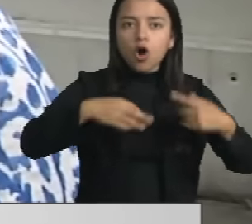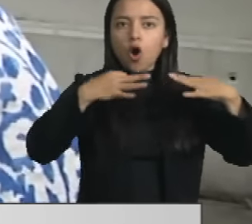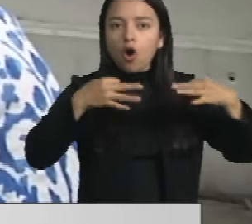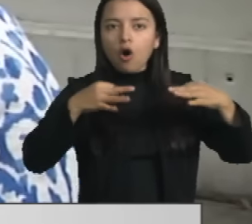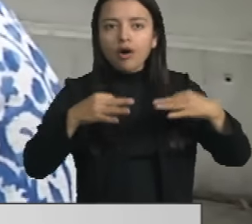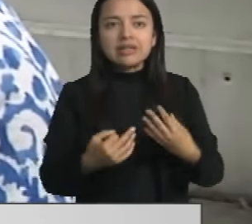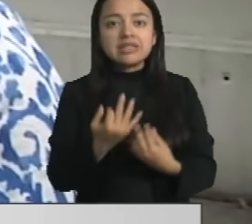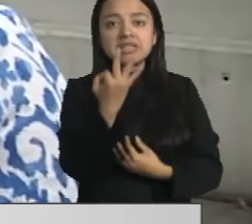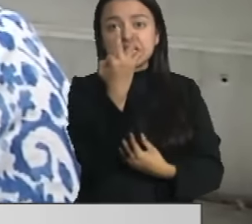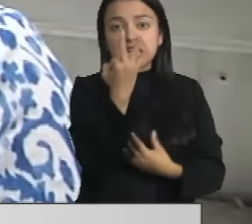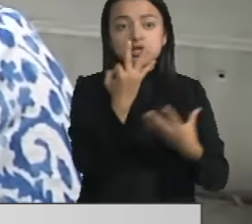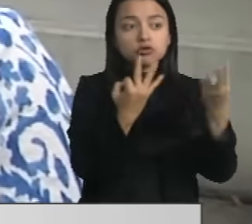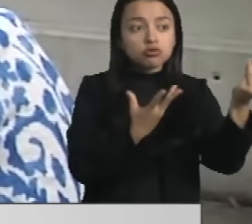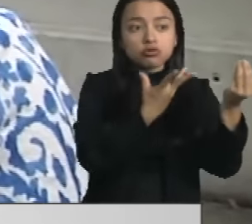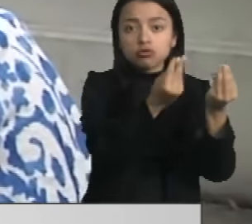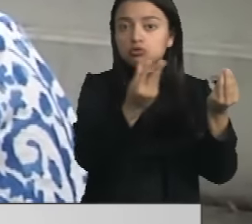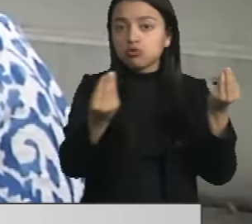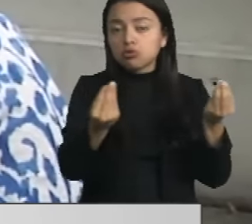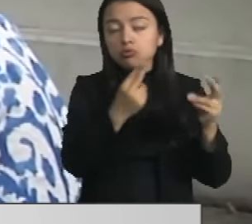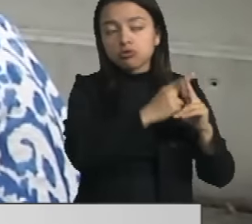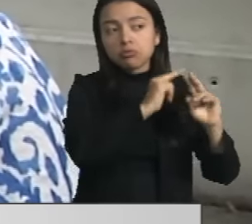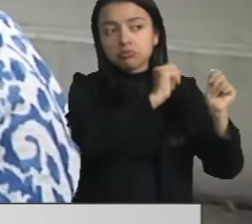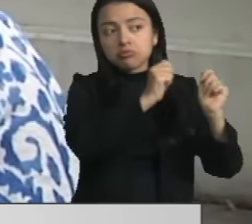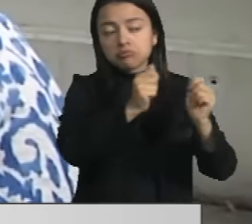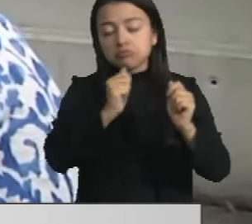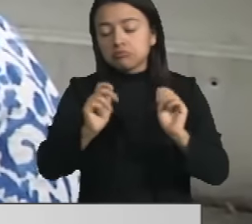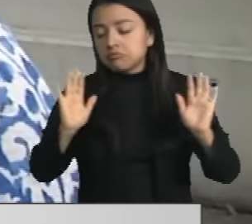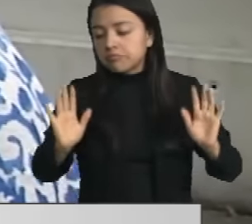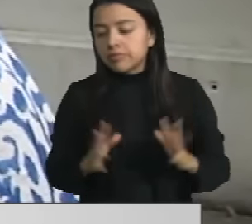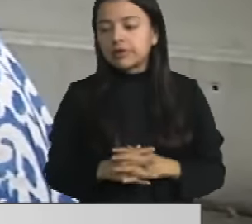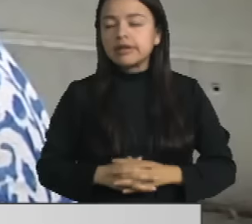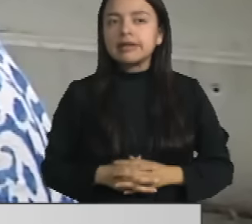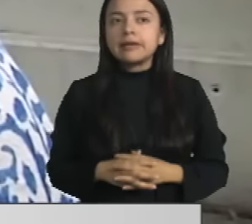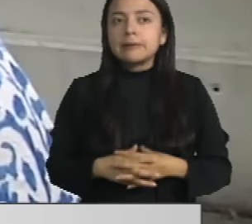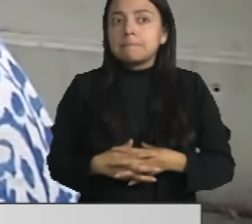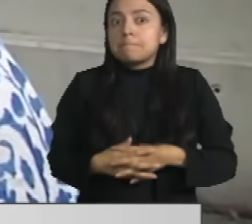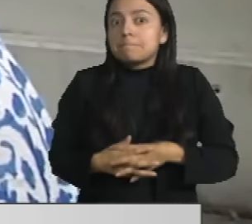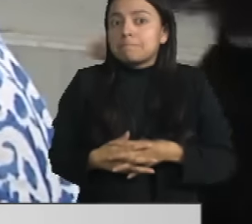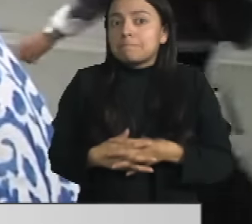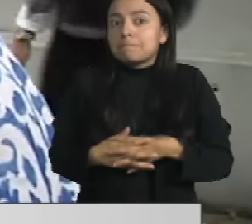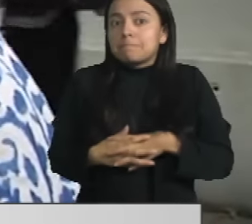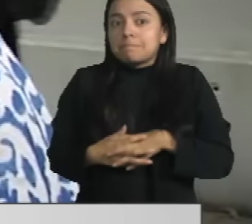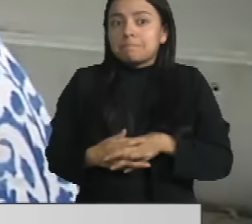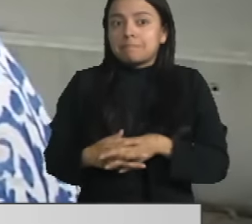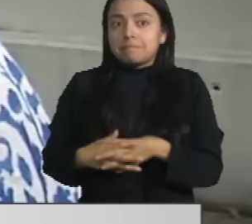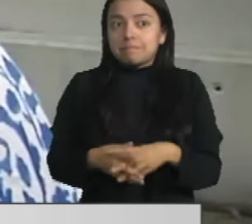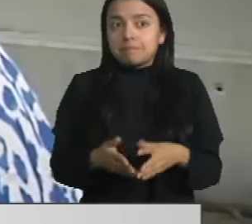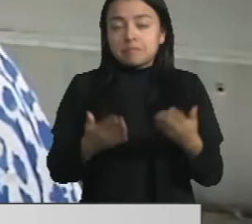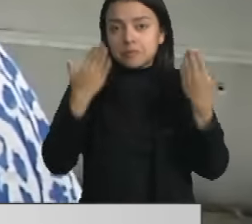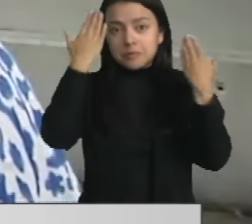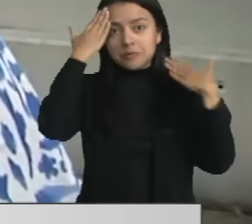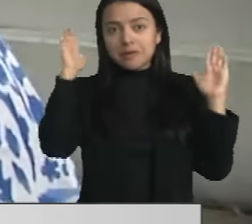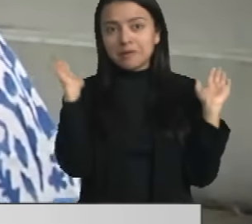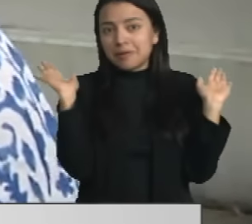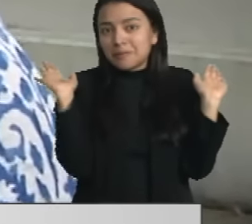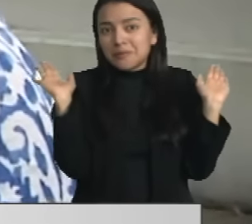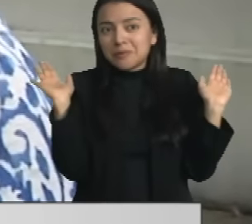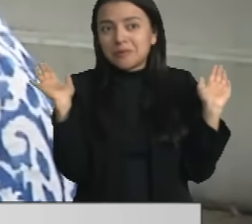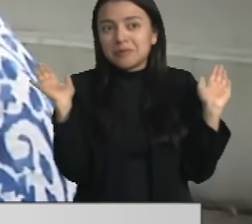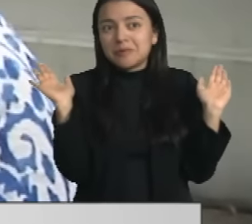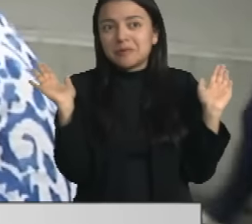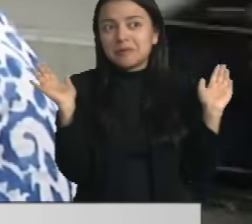tres grupos con sus denominaciones y pues no sabemos, ellos digamos oficialmente